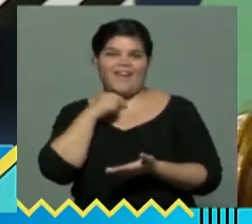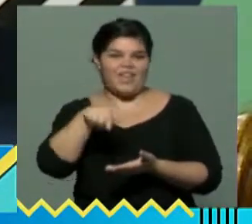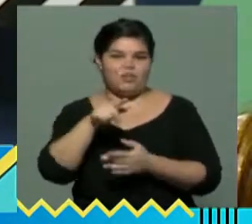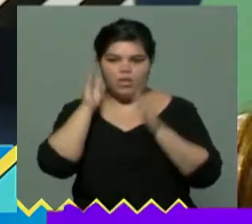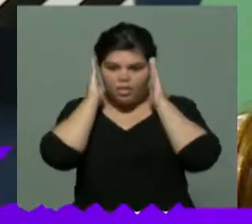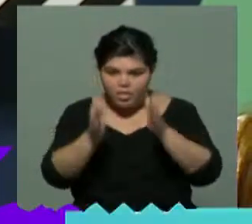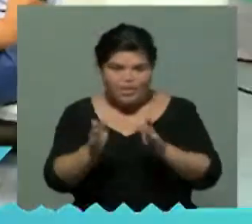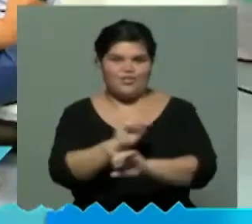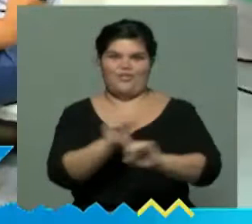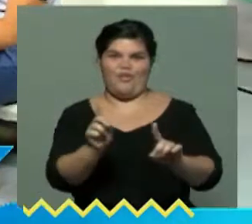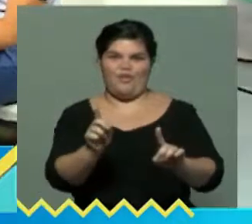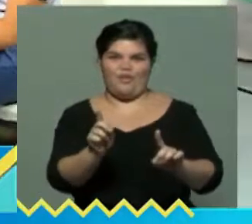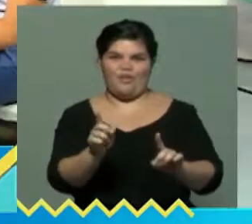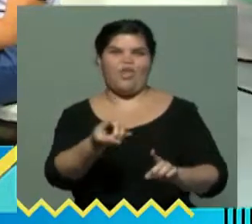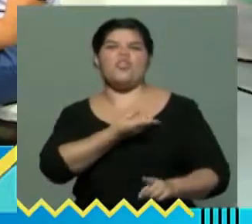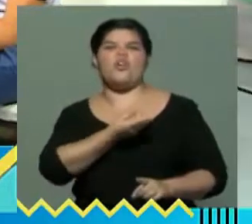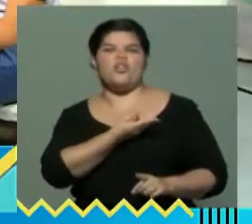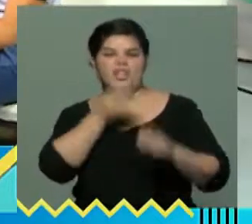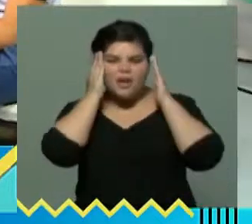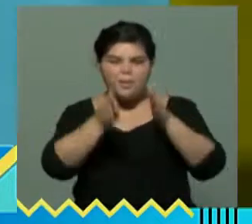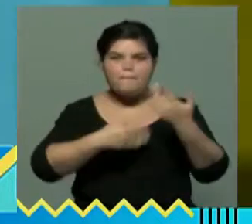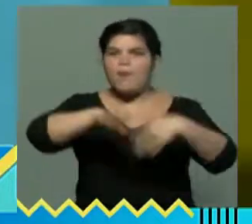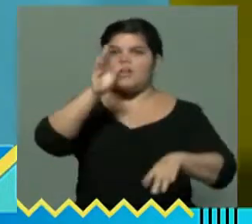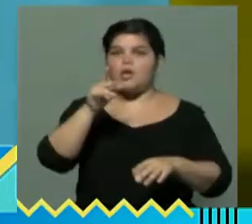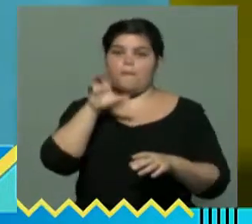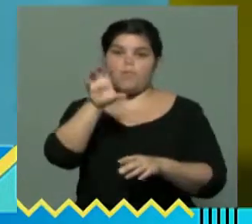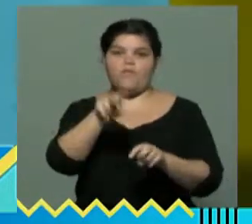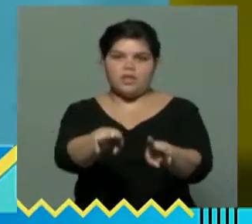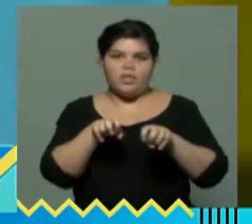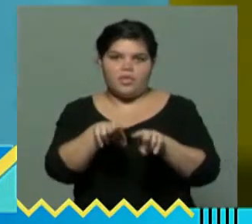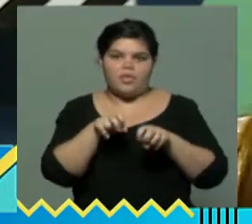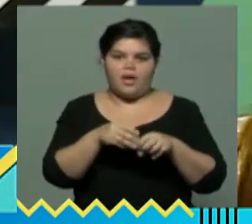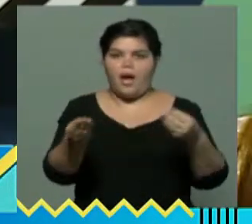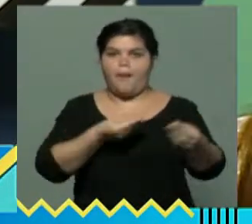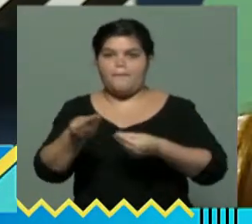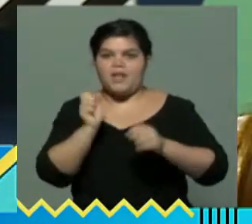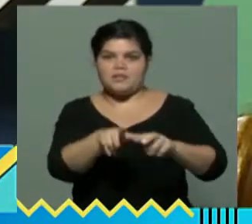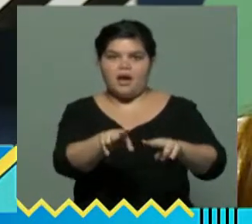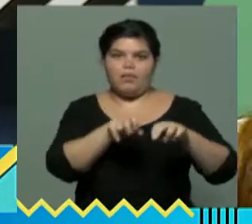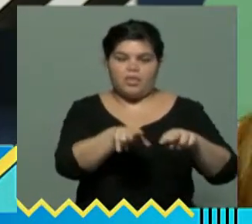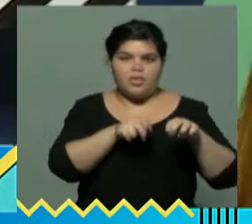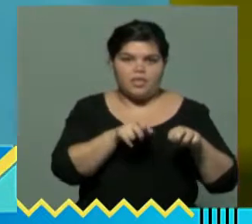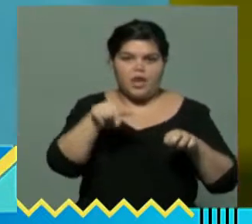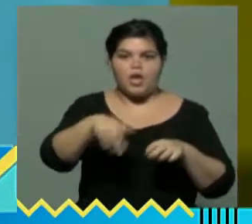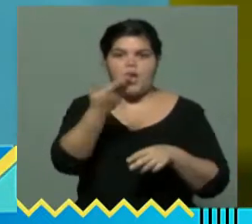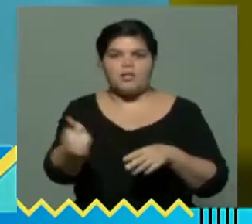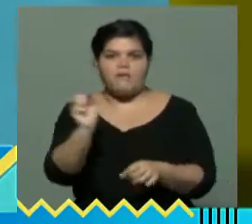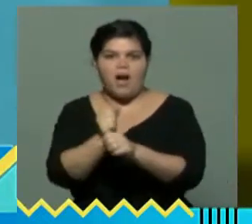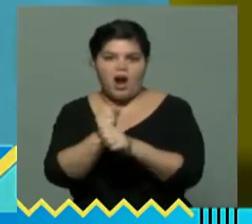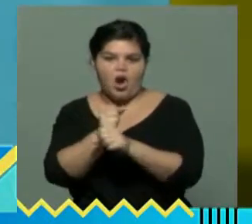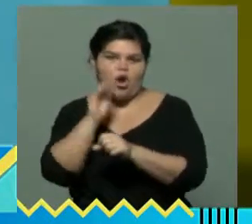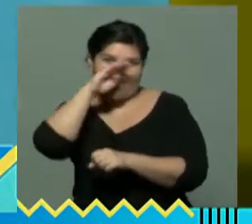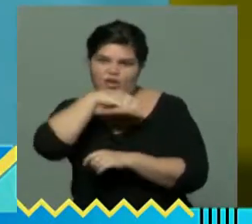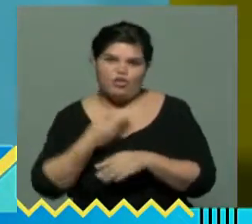está puesta ahí, está puesta en que gane la provincia, gane la empresa y el joven siga precarizado. Bien, vamos a